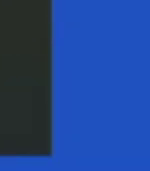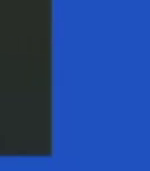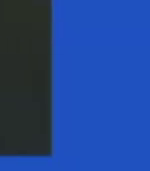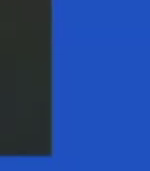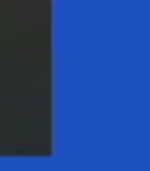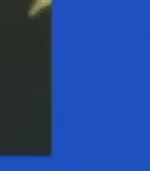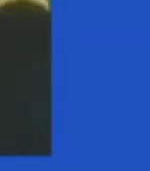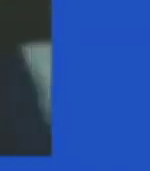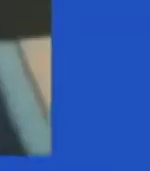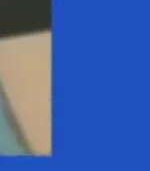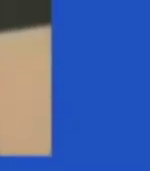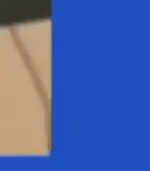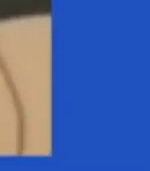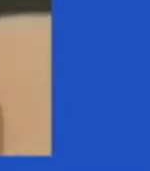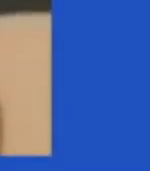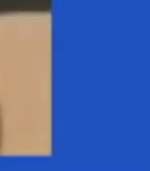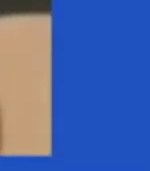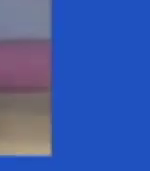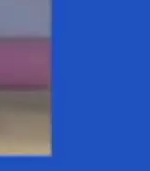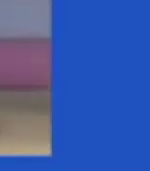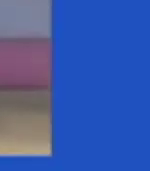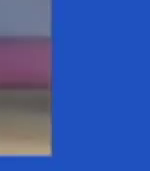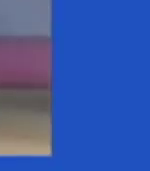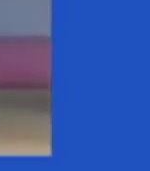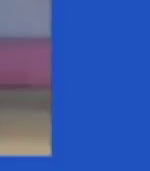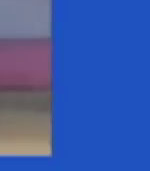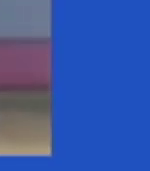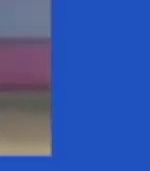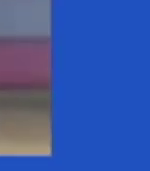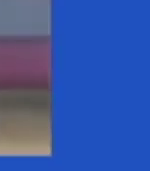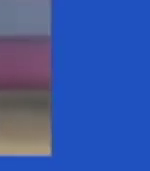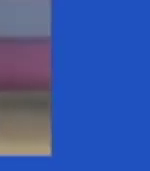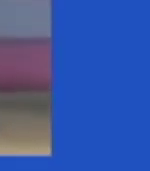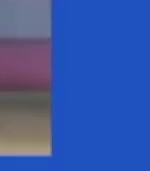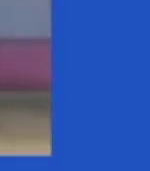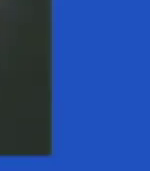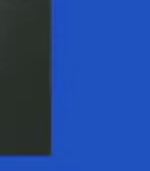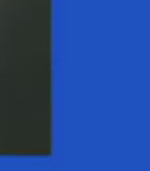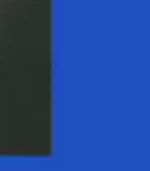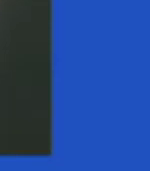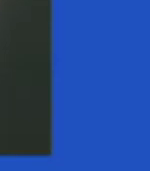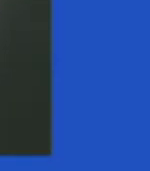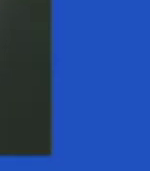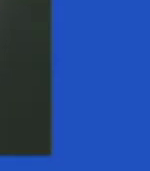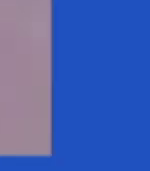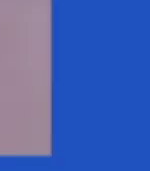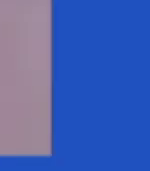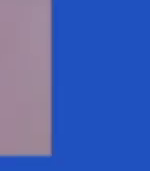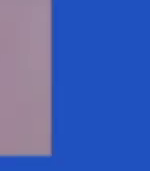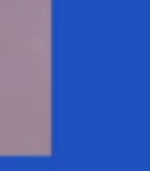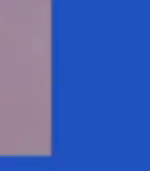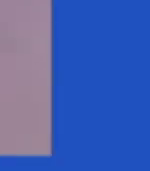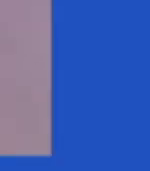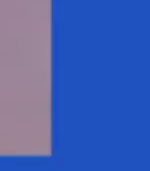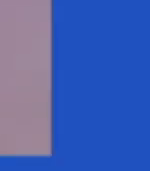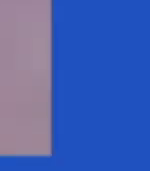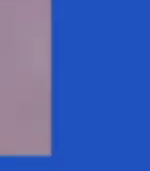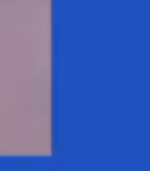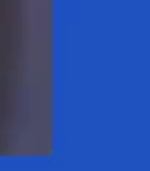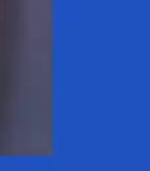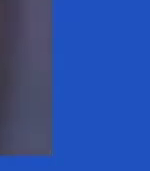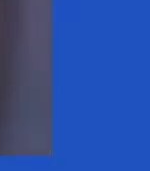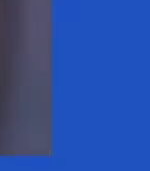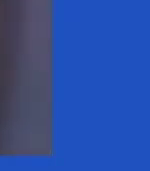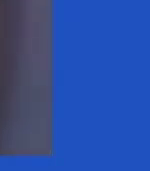para que quieras mucho a tu tío no tan cuadro con un sable dorado nunca te despejó